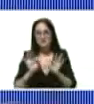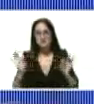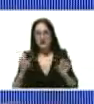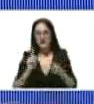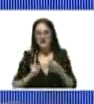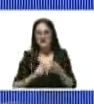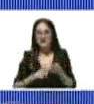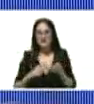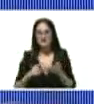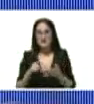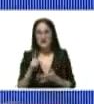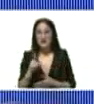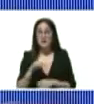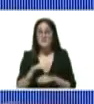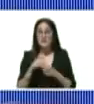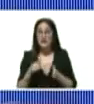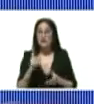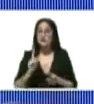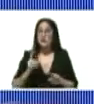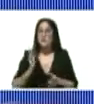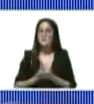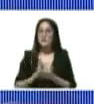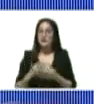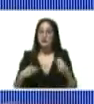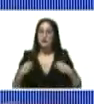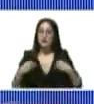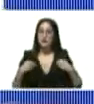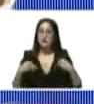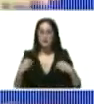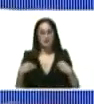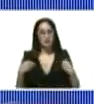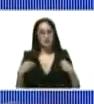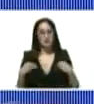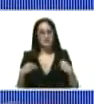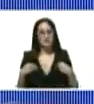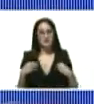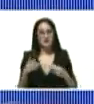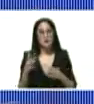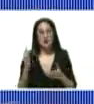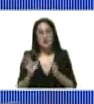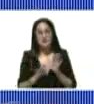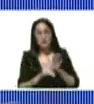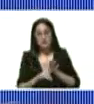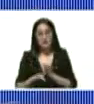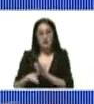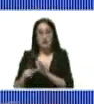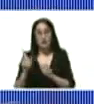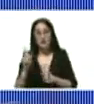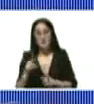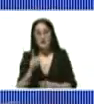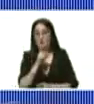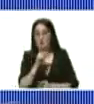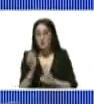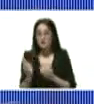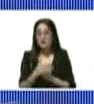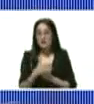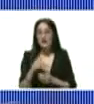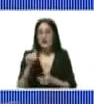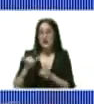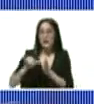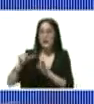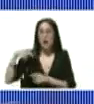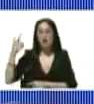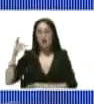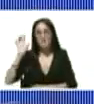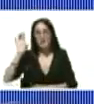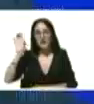siempre ha manifestado su preocupación, al igual por el hecho del contrabando, embutido que estaba entrando de países vecinos